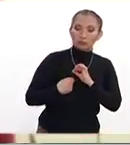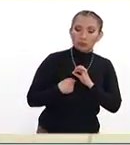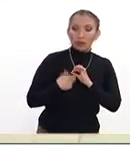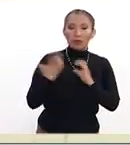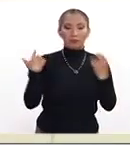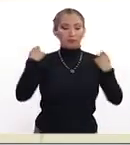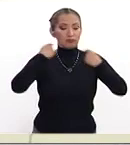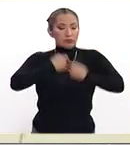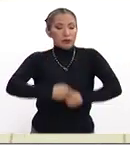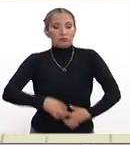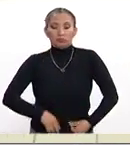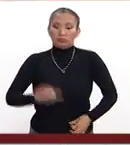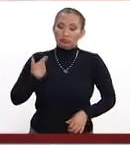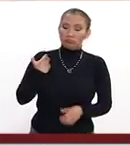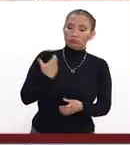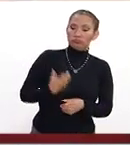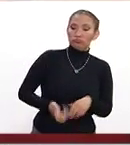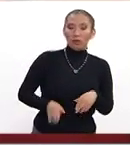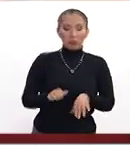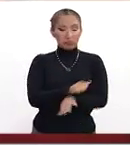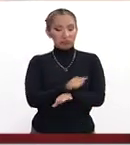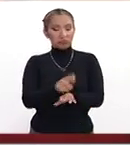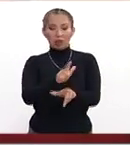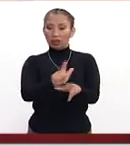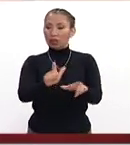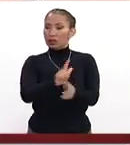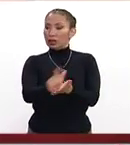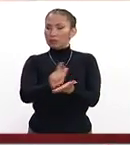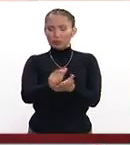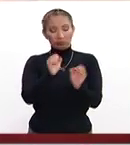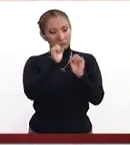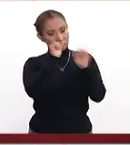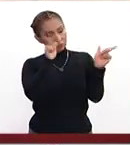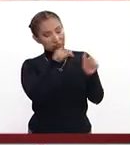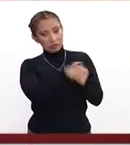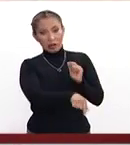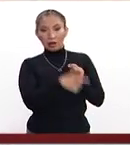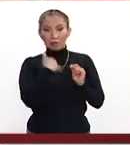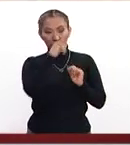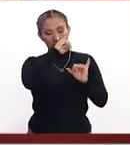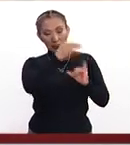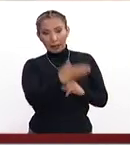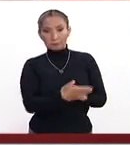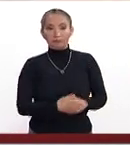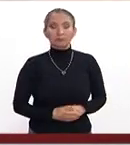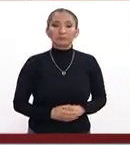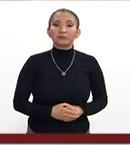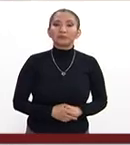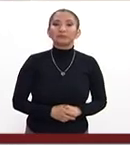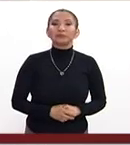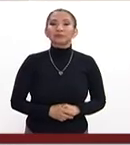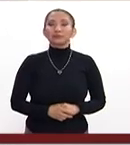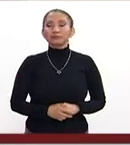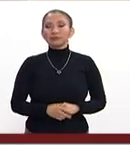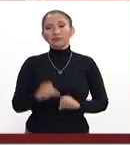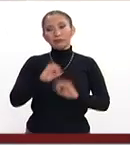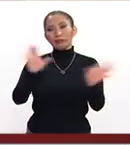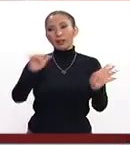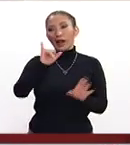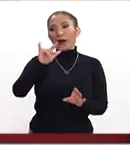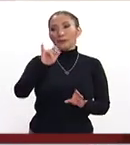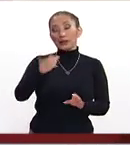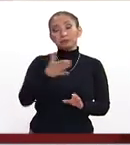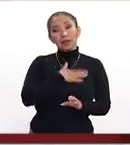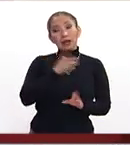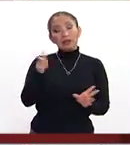y sacos y zapatos boleados, etcétera. Entonces me sorprende mucho ver ese tipo de imagen. Así es, Javier Aranda.